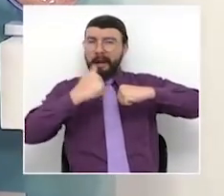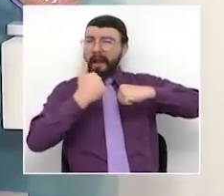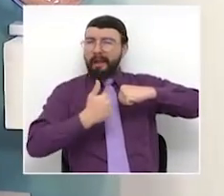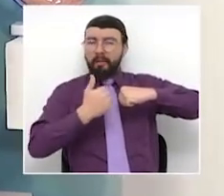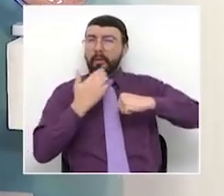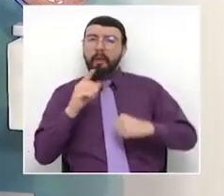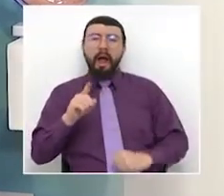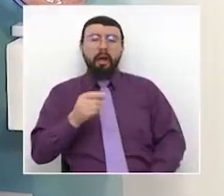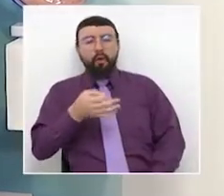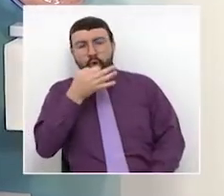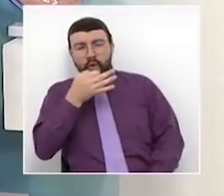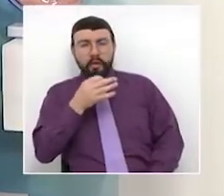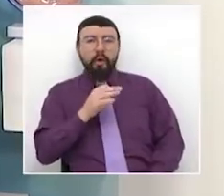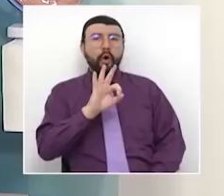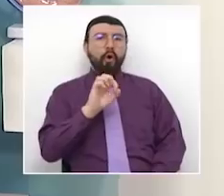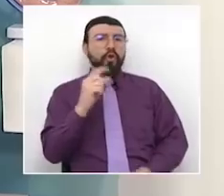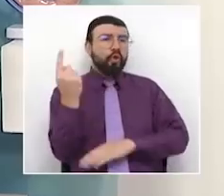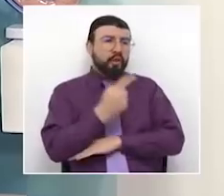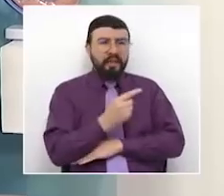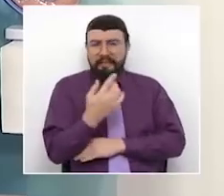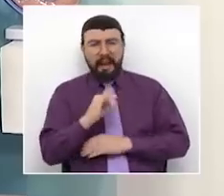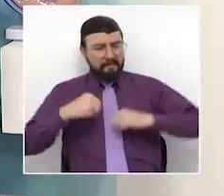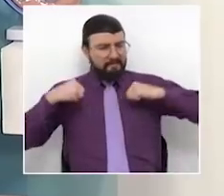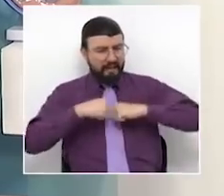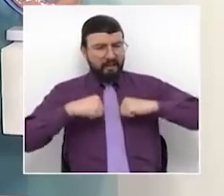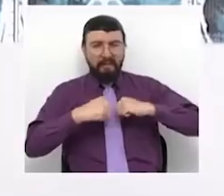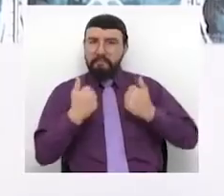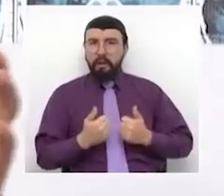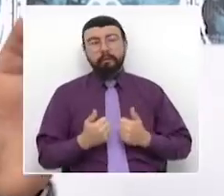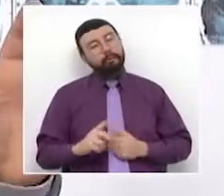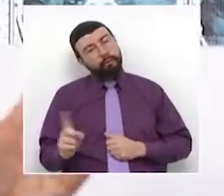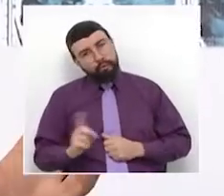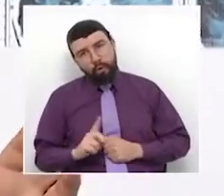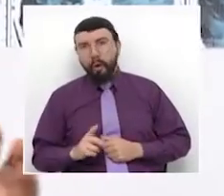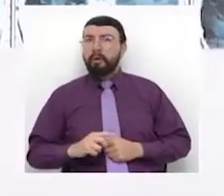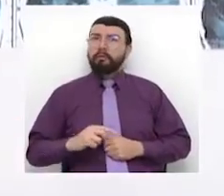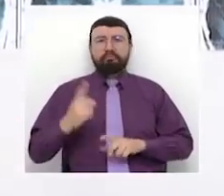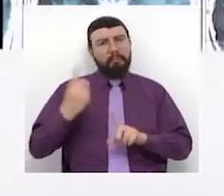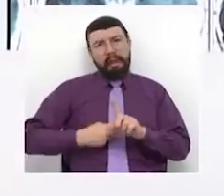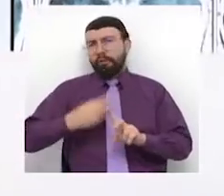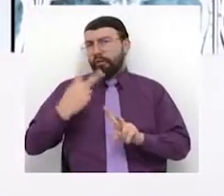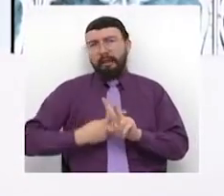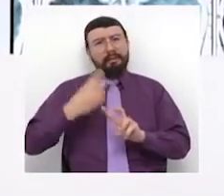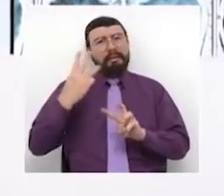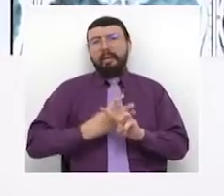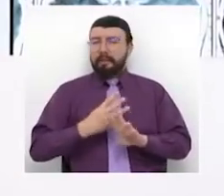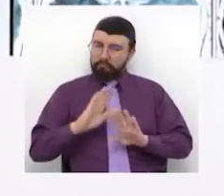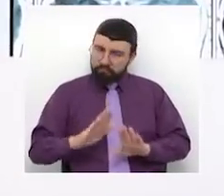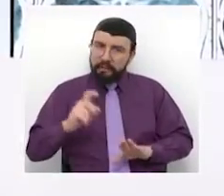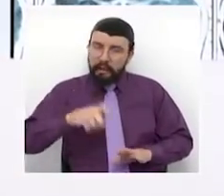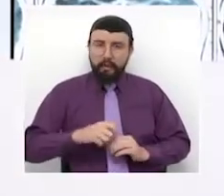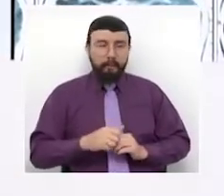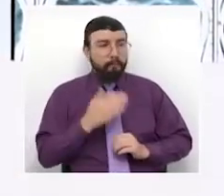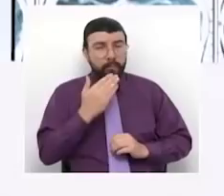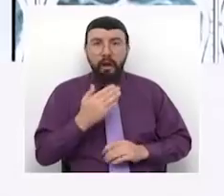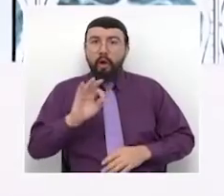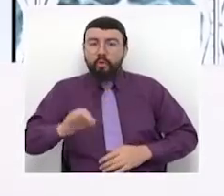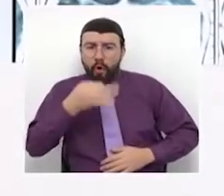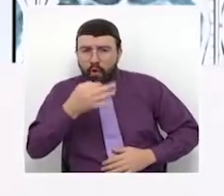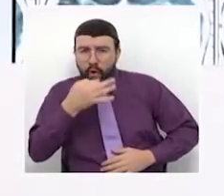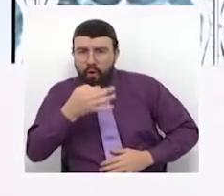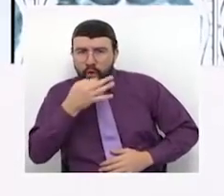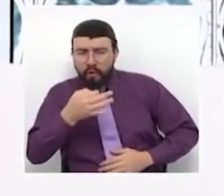los 8 días ya quieren estar con esa rodilla bien. Para una persona empezar a regenerar colágeno se demora hasta